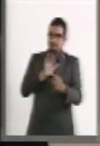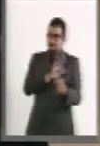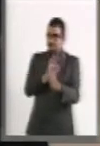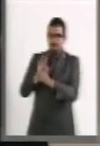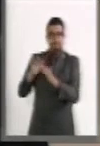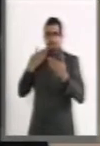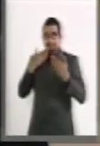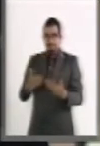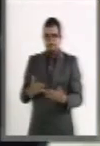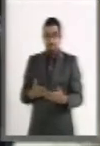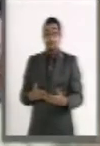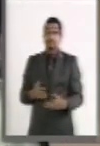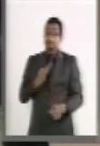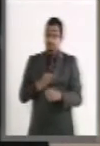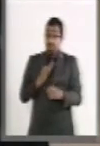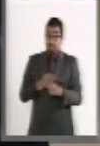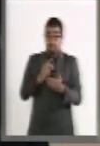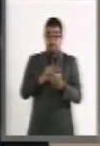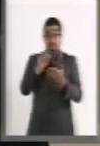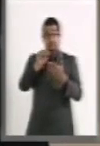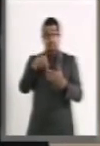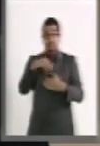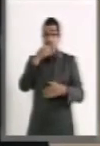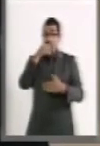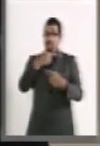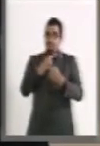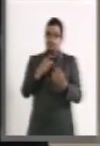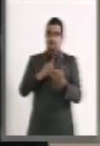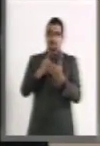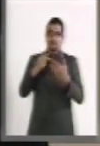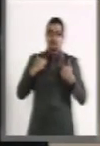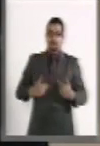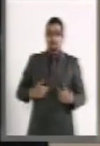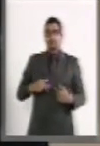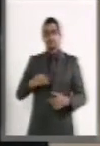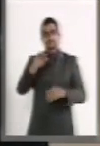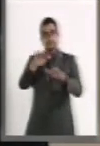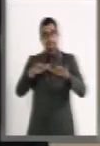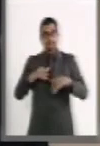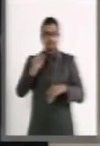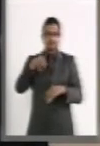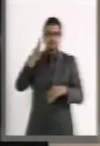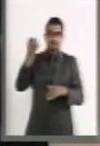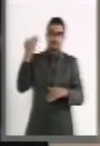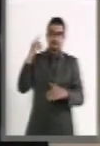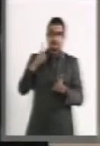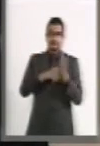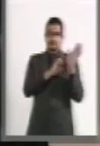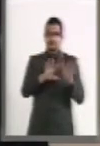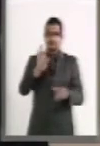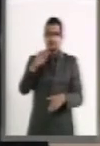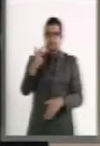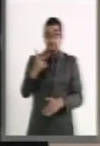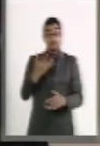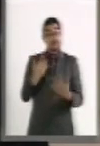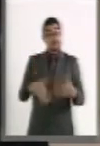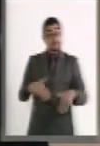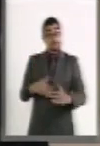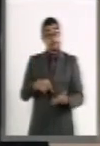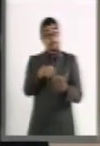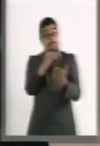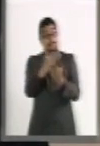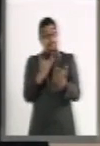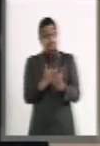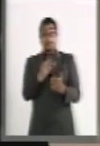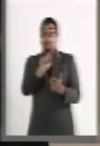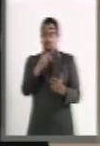La Declaración Universal de los Derechos Humanos, proclamada por la Asamblea General de la ONU en 1948, expresa en su